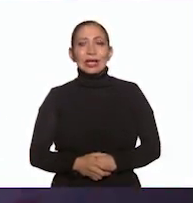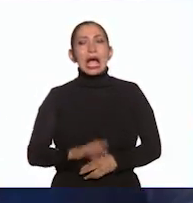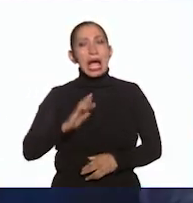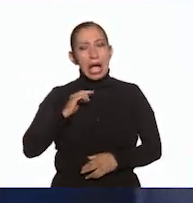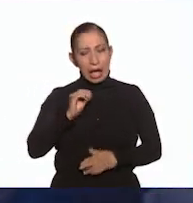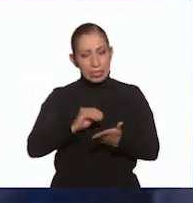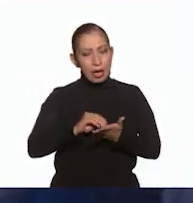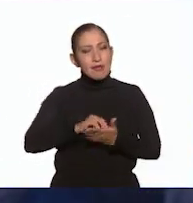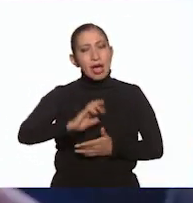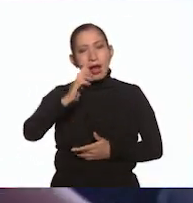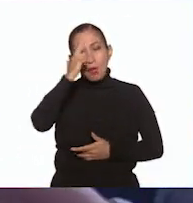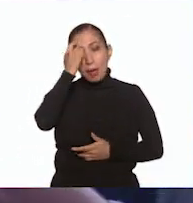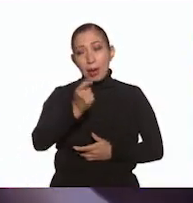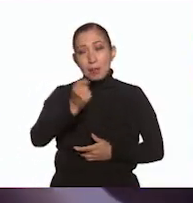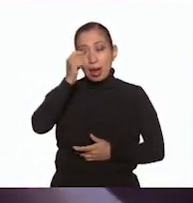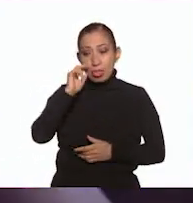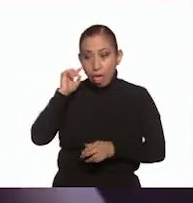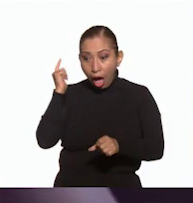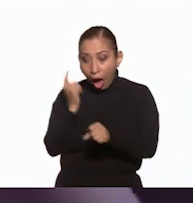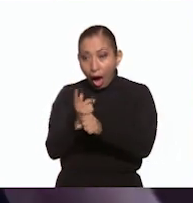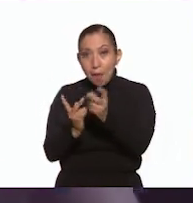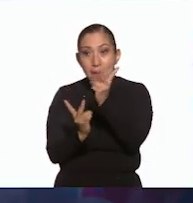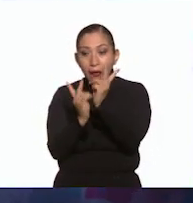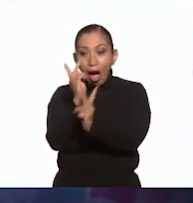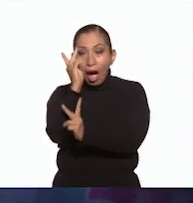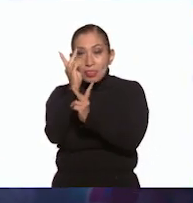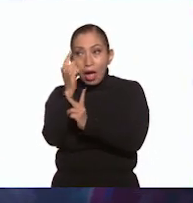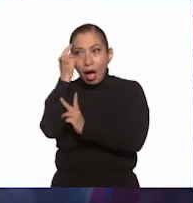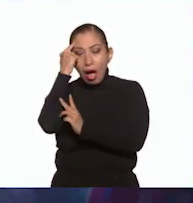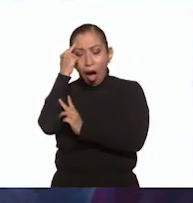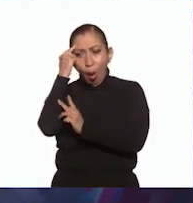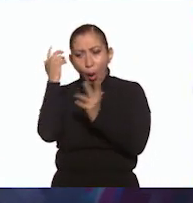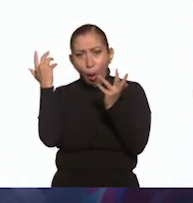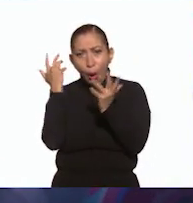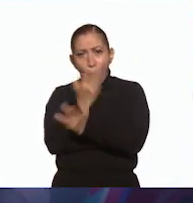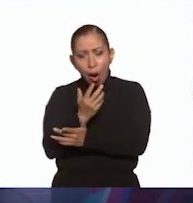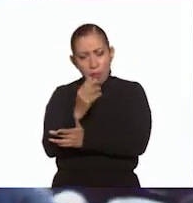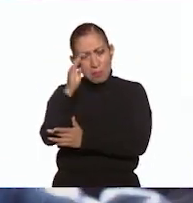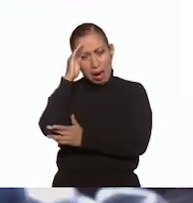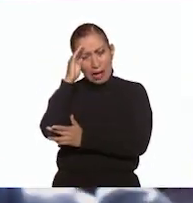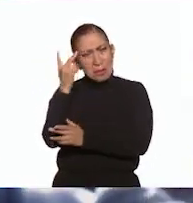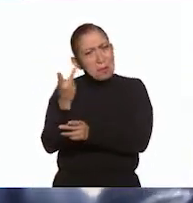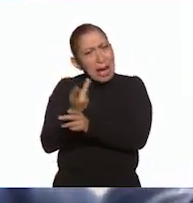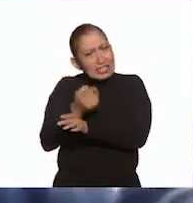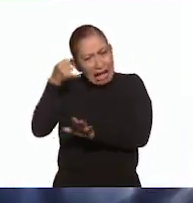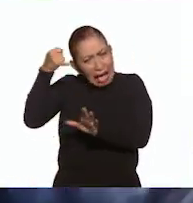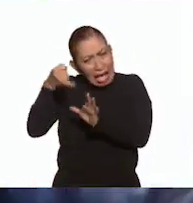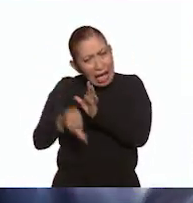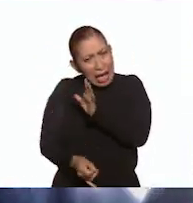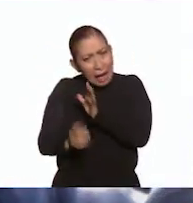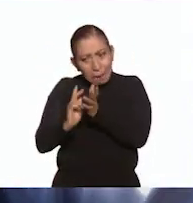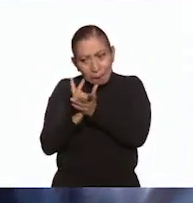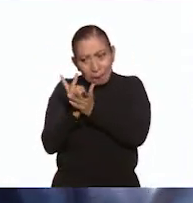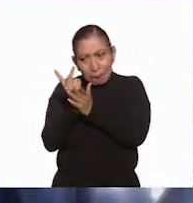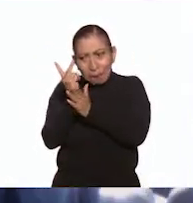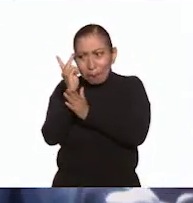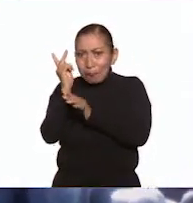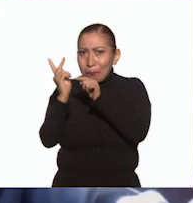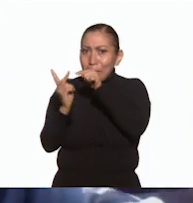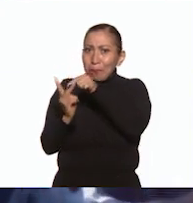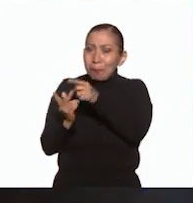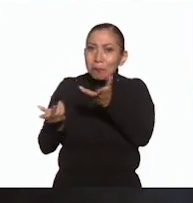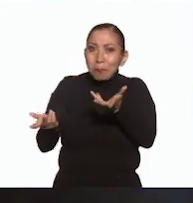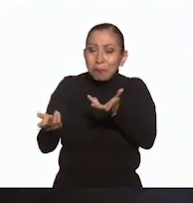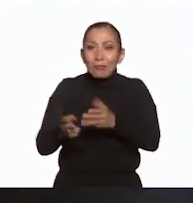Todavía me acuerdo la primera vez que vi germinar una plantita y en mi cabeza solo podía pensar qué tenía que pasar en él para que